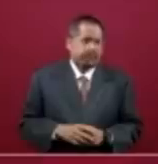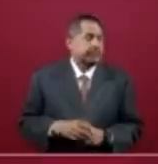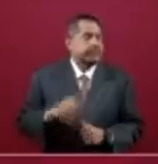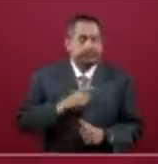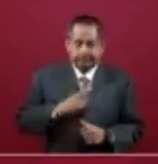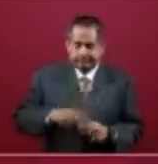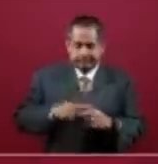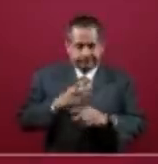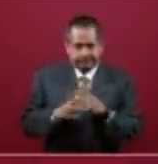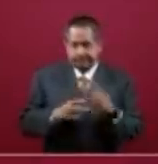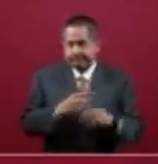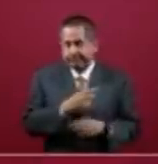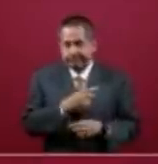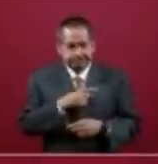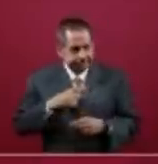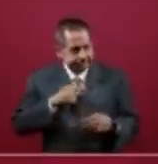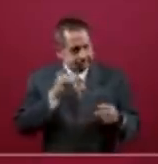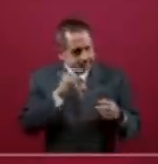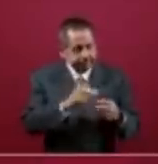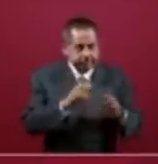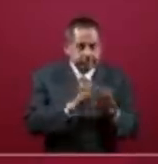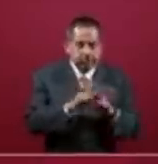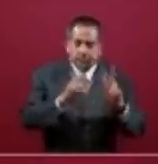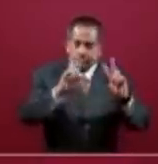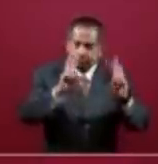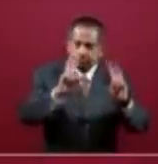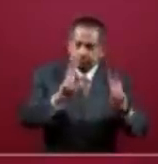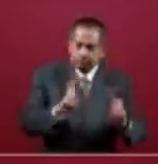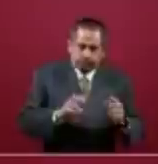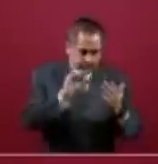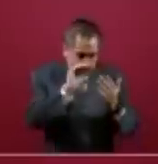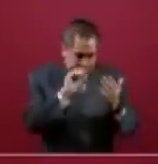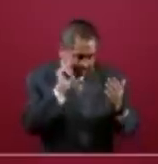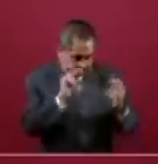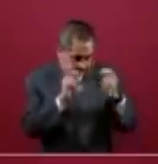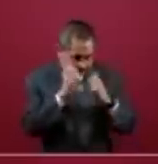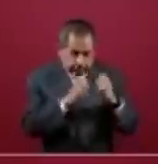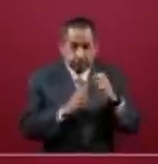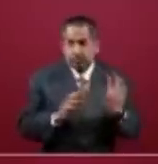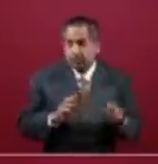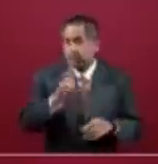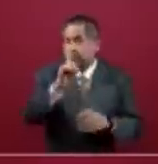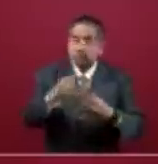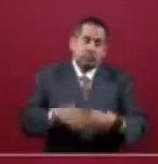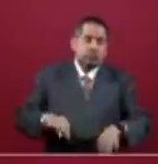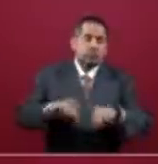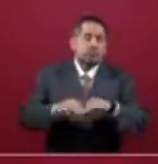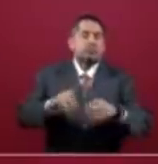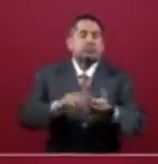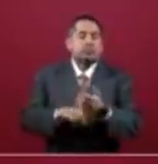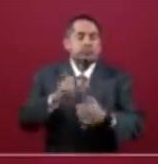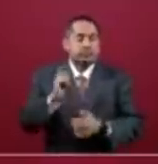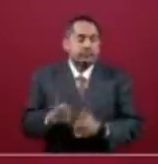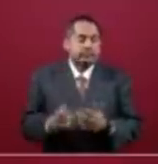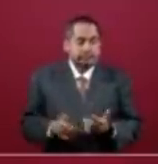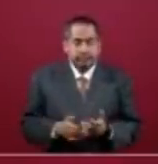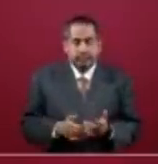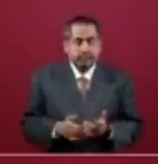tenemos que ver los contenidos. Desde luego, es importantísimo